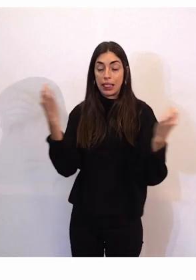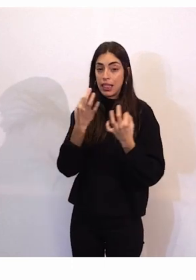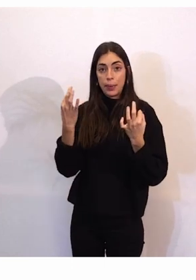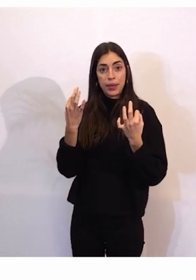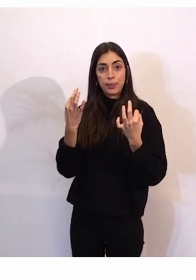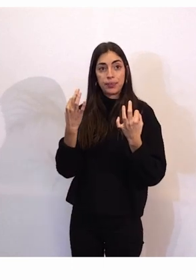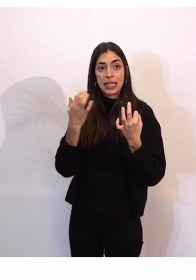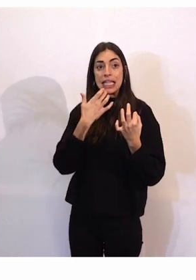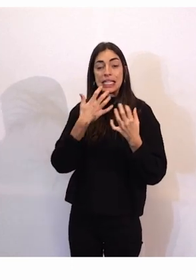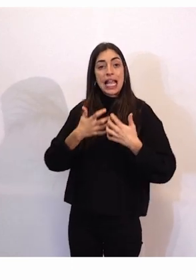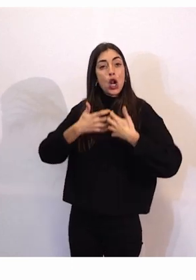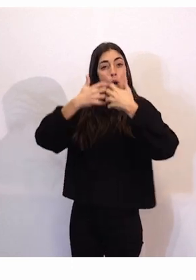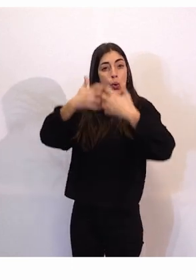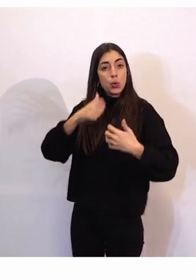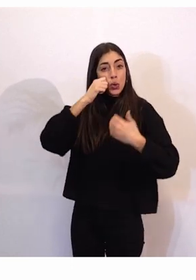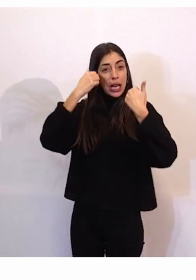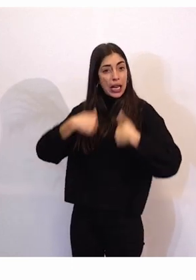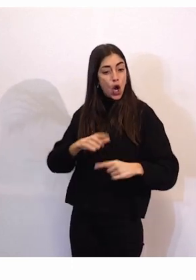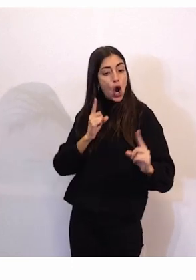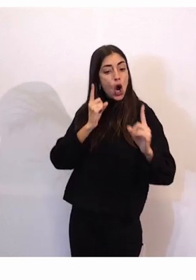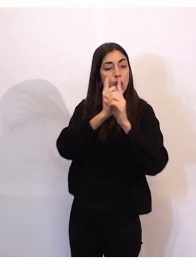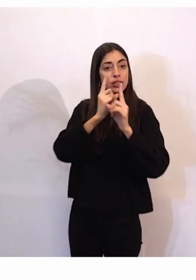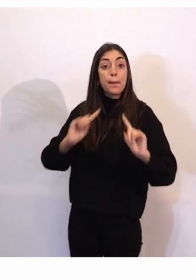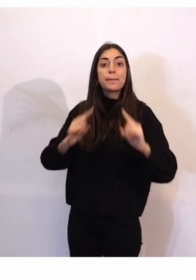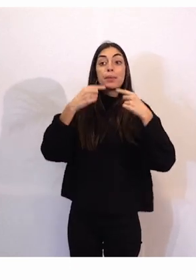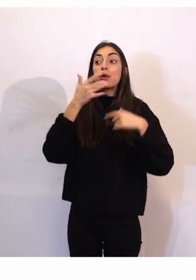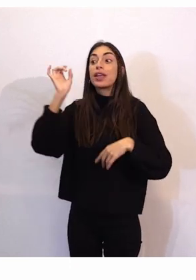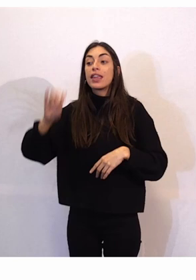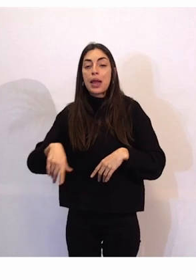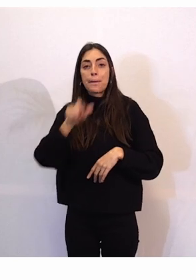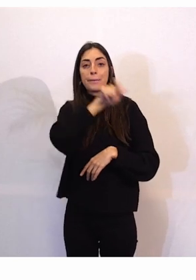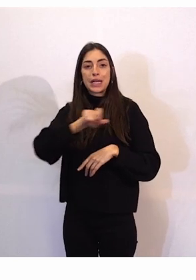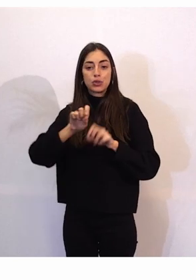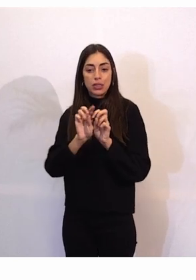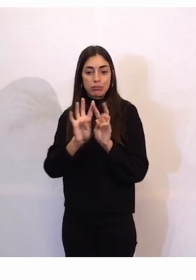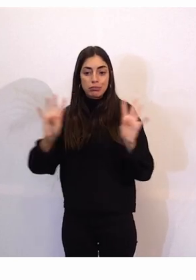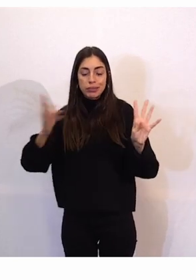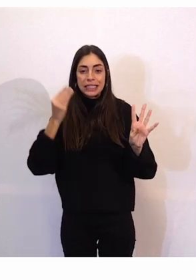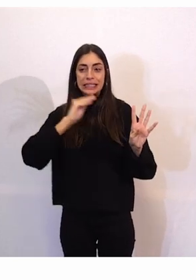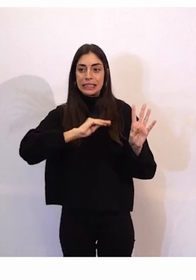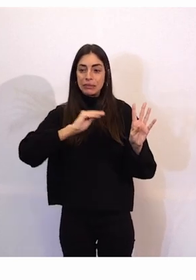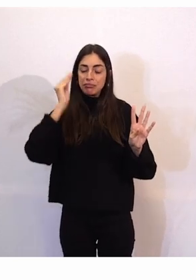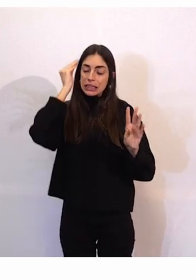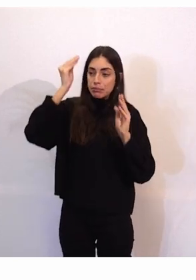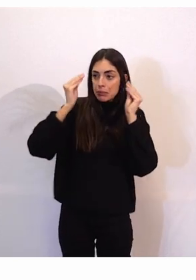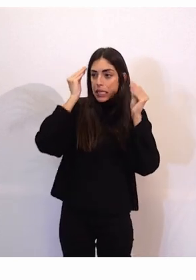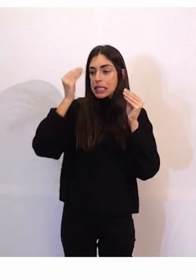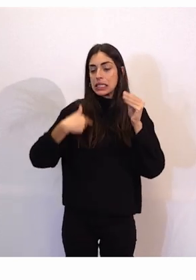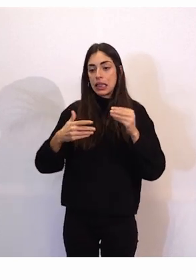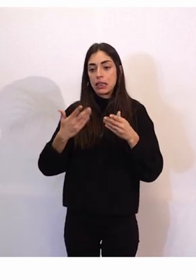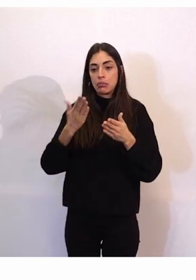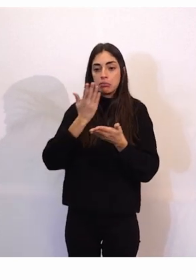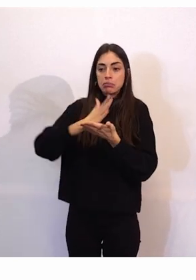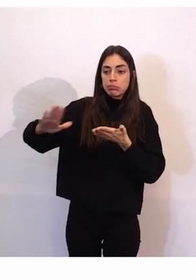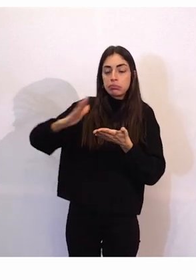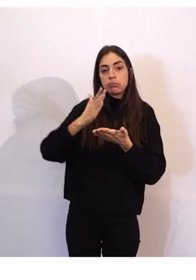una lucha antirracista, los primeros que están ahí son las personas que se sienten segregadas por su raza, por su color de